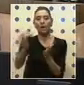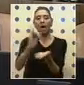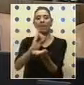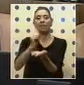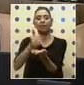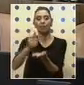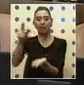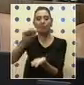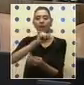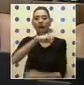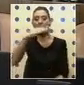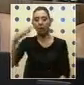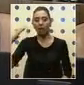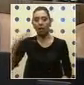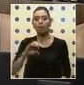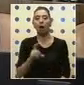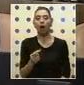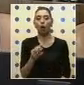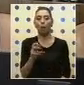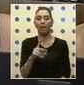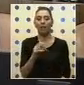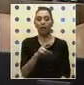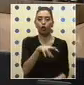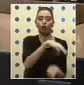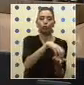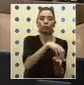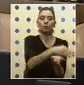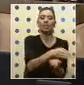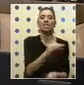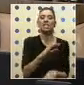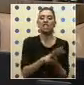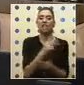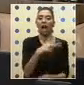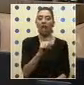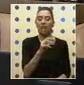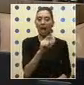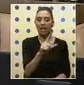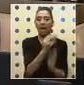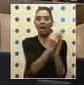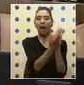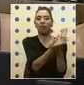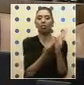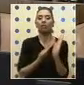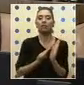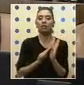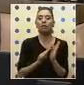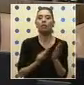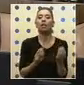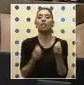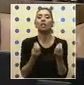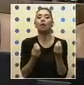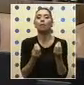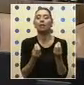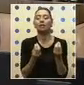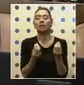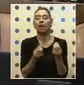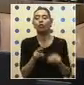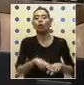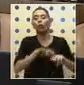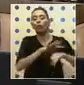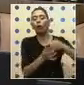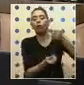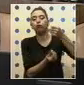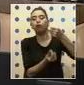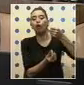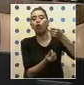de la región de Atacama y al gobernador de la provincia de Ceñaral para que nos entregue los antecedentes de cuáles han sido los destinos que se han dado a los fondos